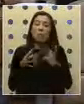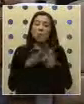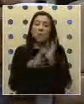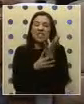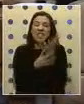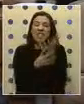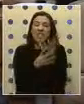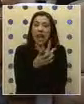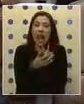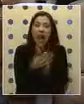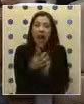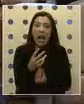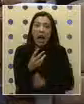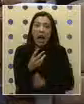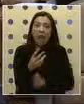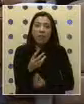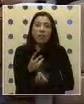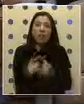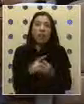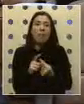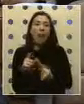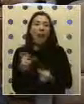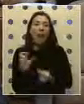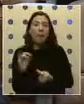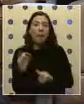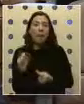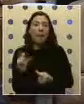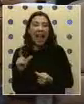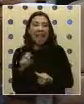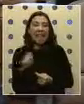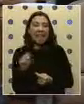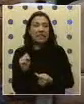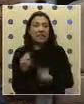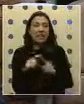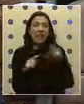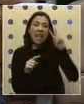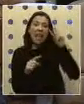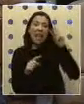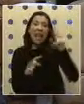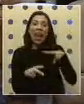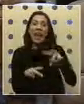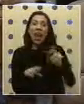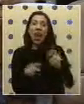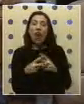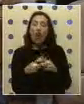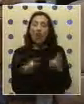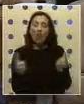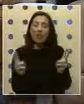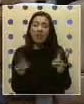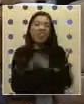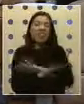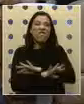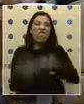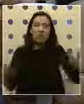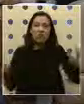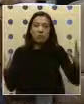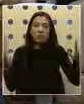acabó. El mundo capitalista, hegemonizado por las ideas neoliberales, llegó a su